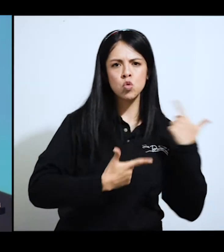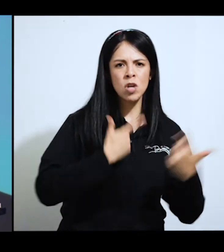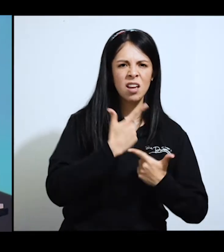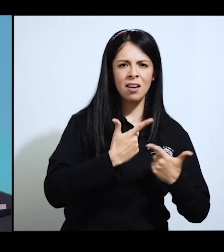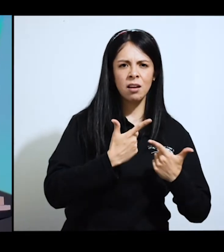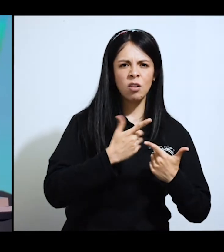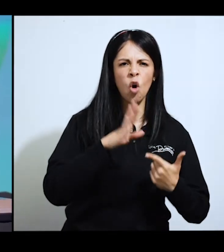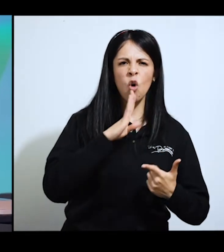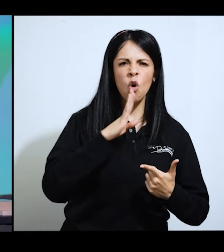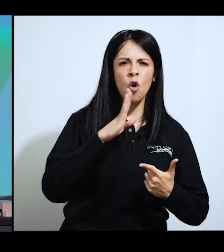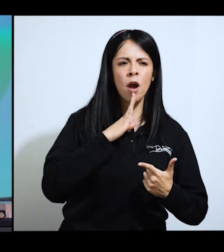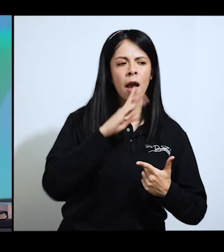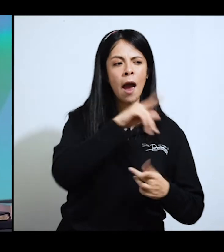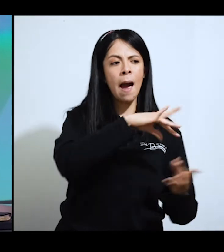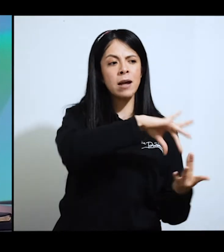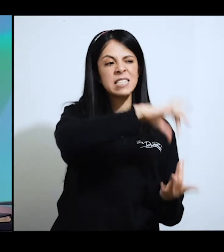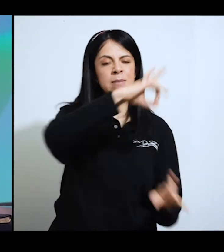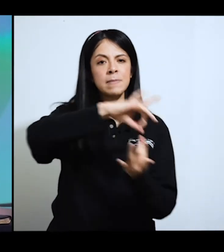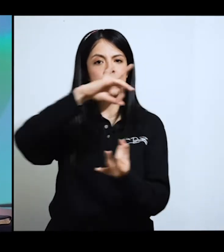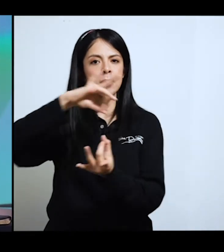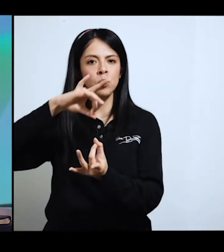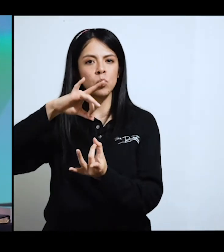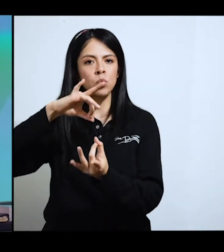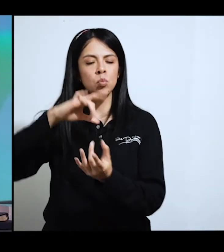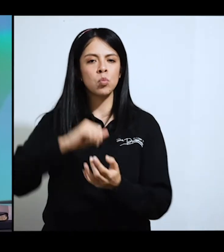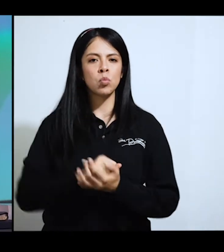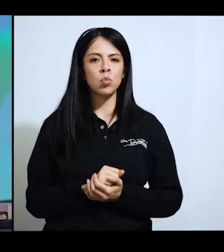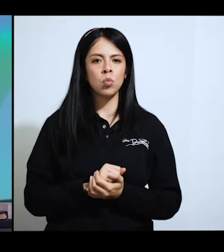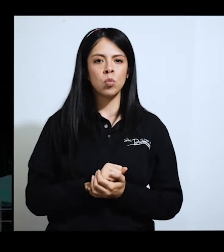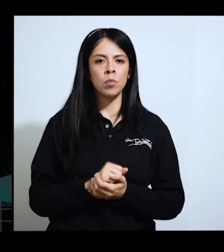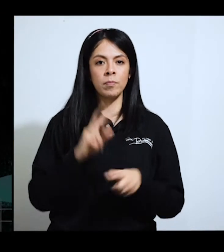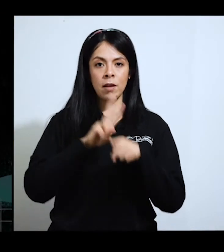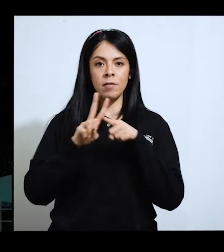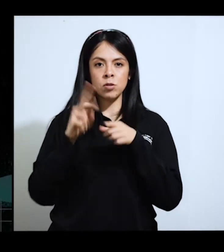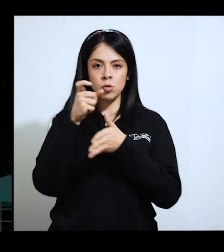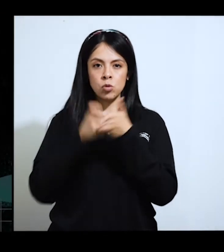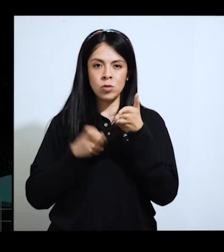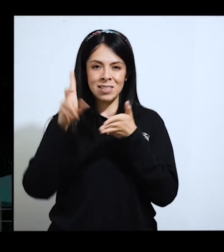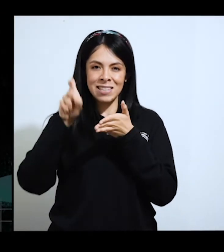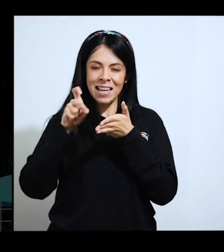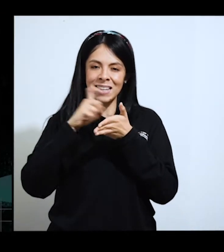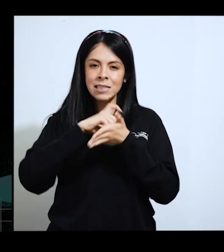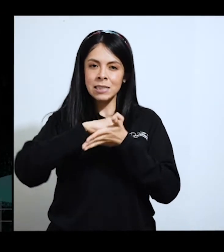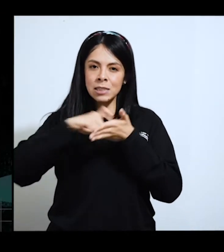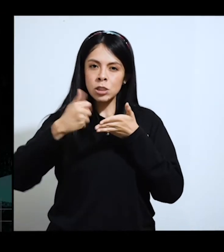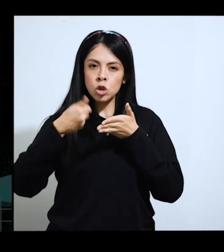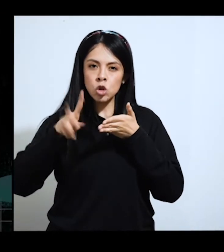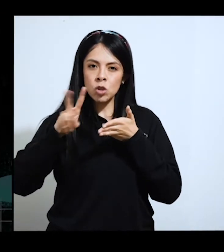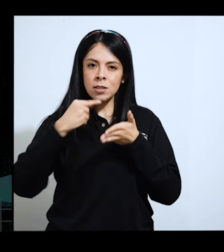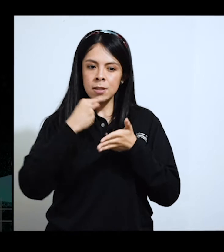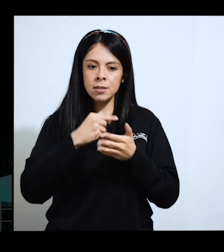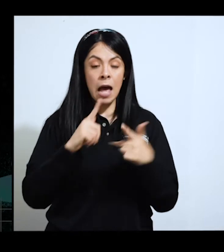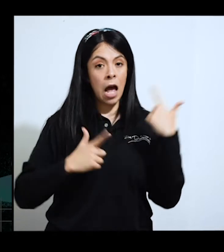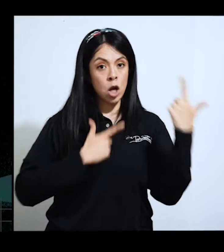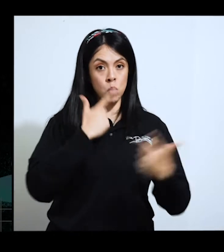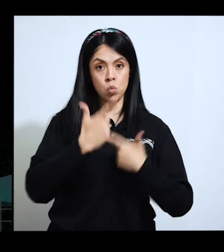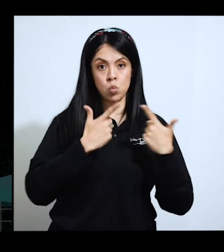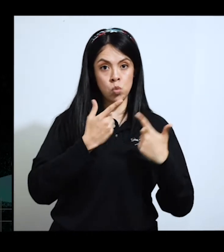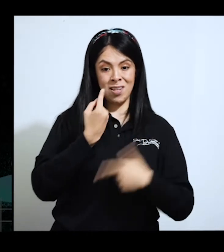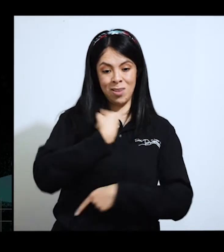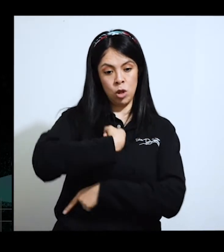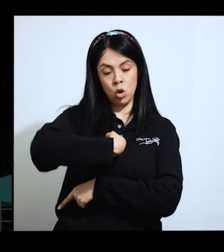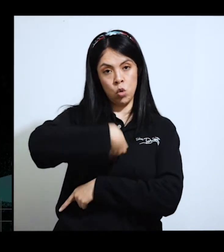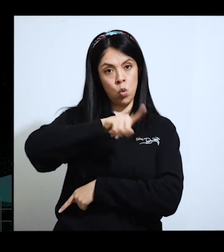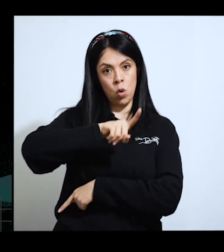seres espirituales. Efesios 6:12 dice: nuestra lucha no es